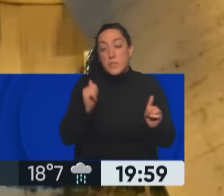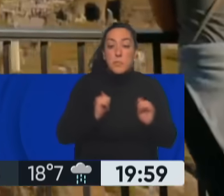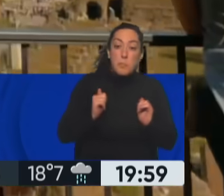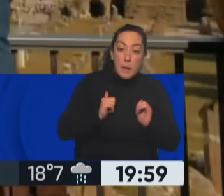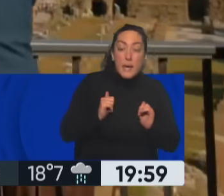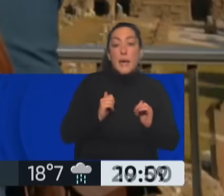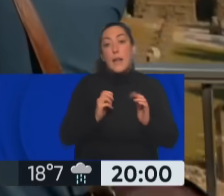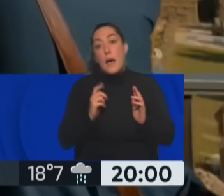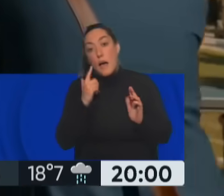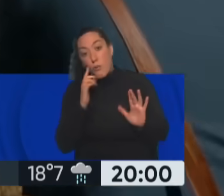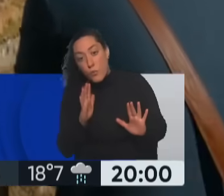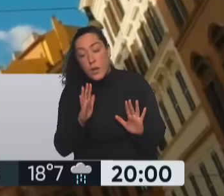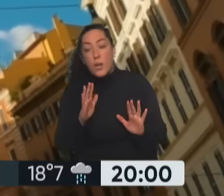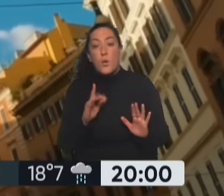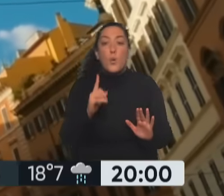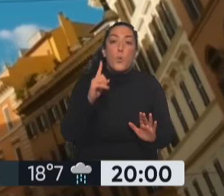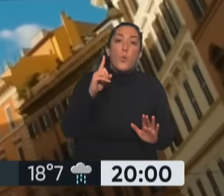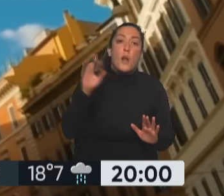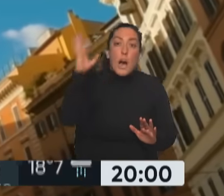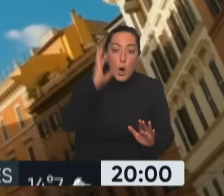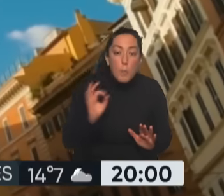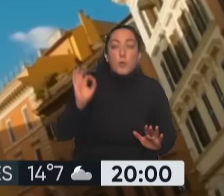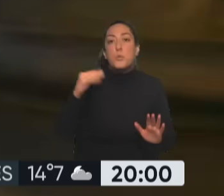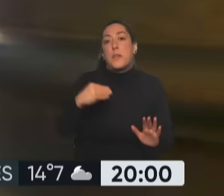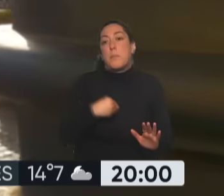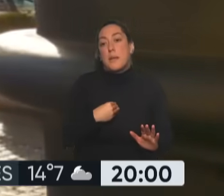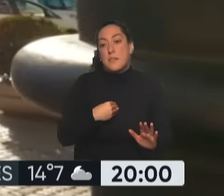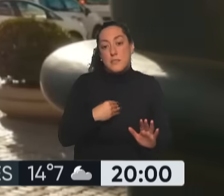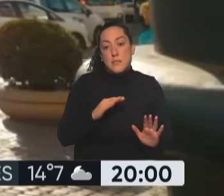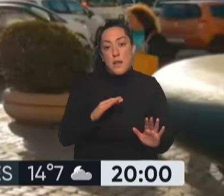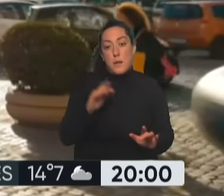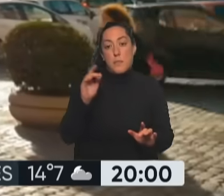deja por lo menos viva una llamita, ¿no? Una esperanza para el futuro.